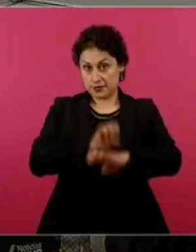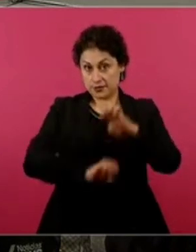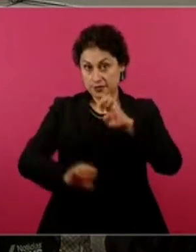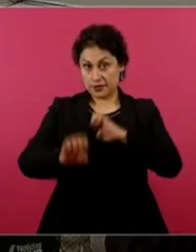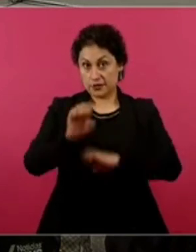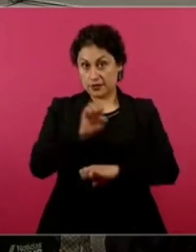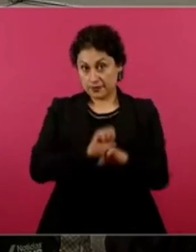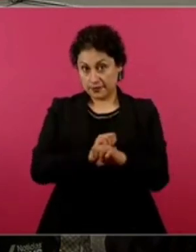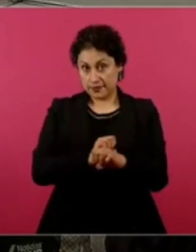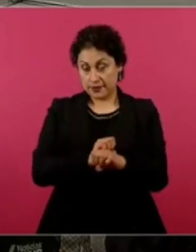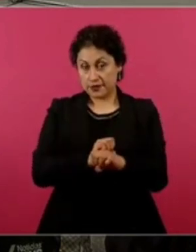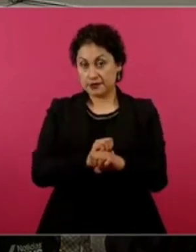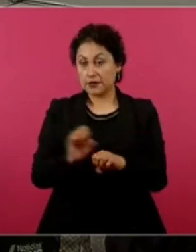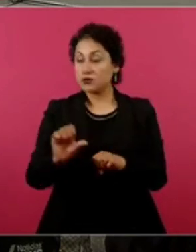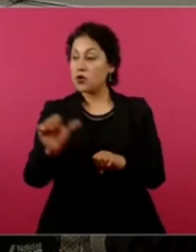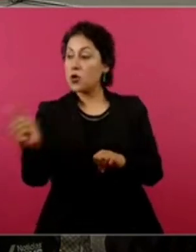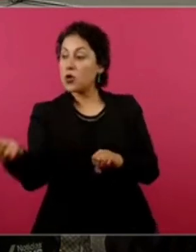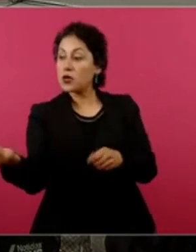desarrolladoras.